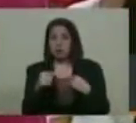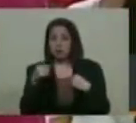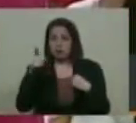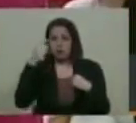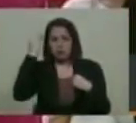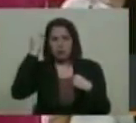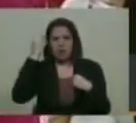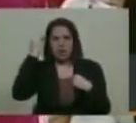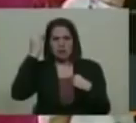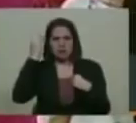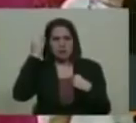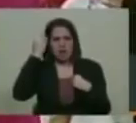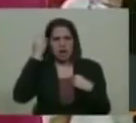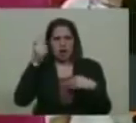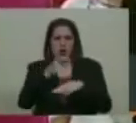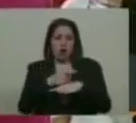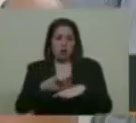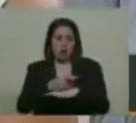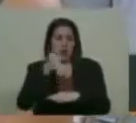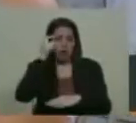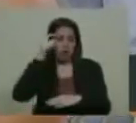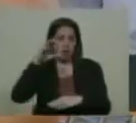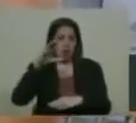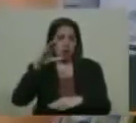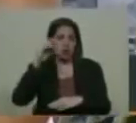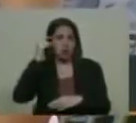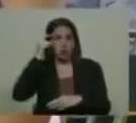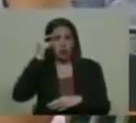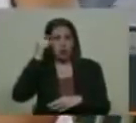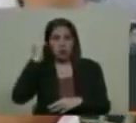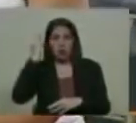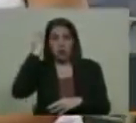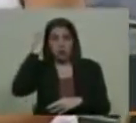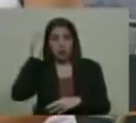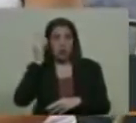creen que Ramos Alup gobernaría para las mujeres?